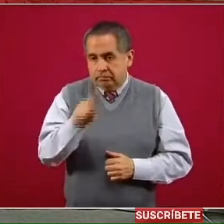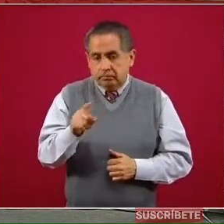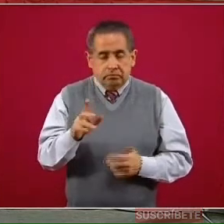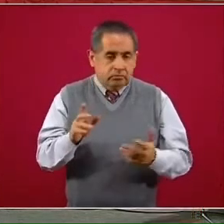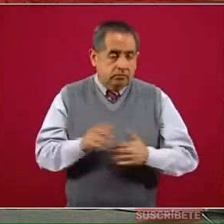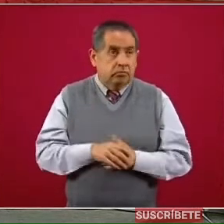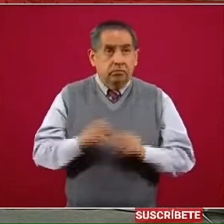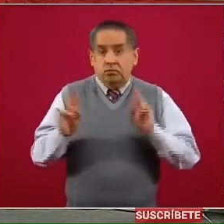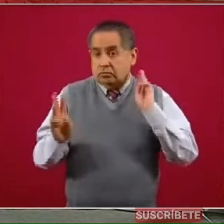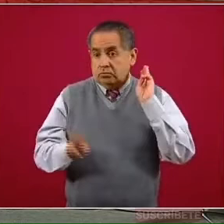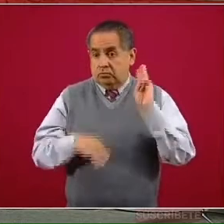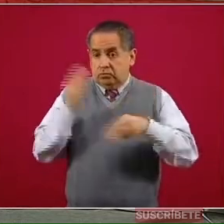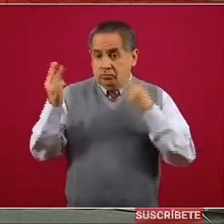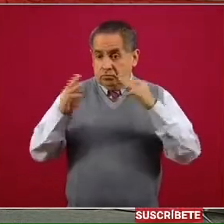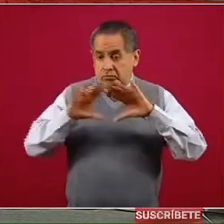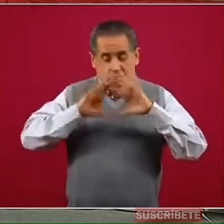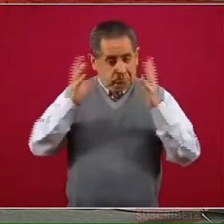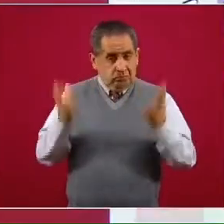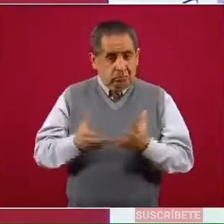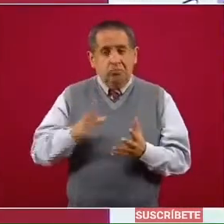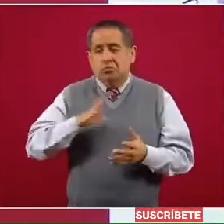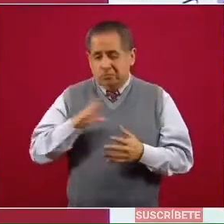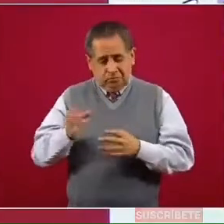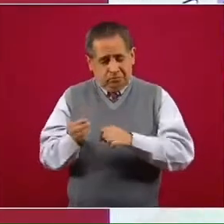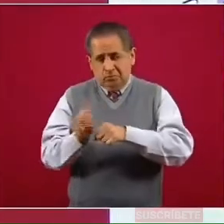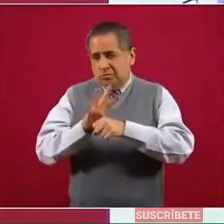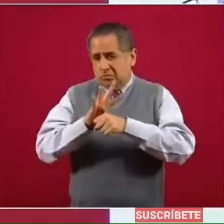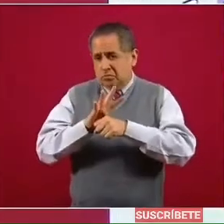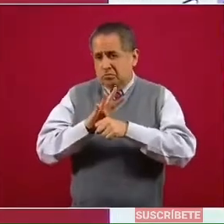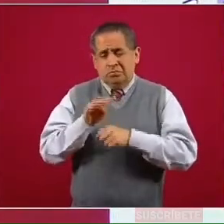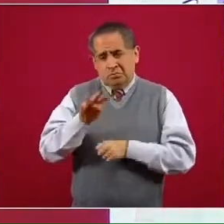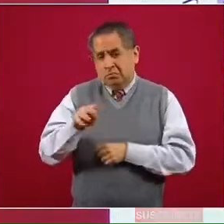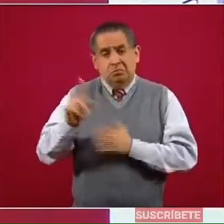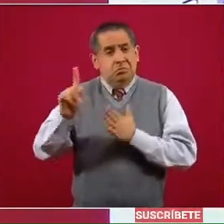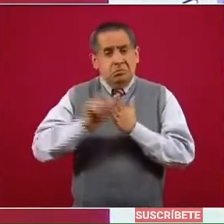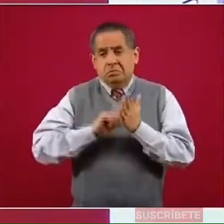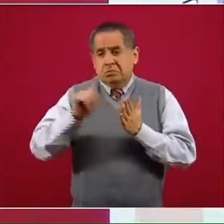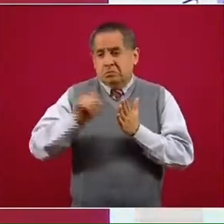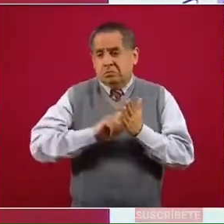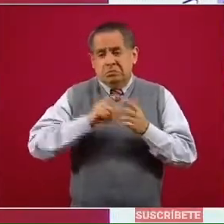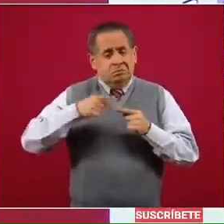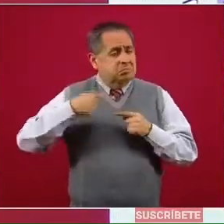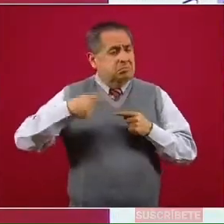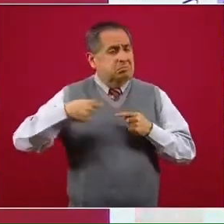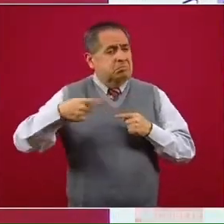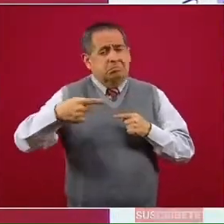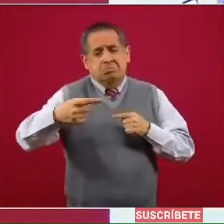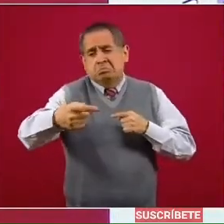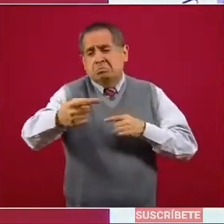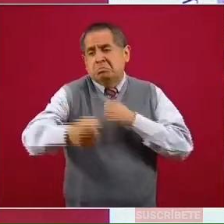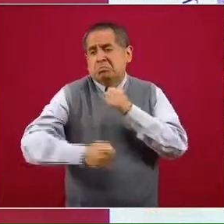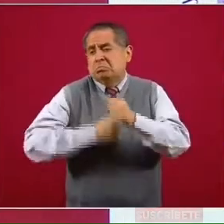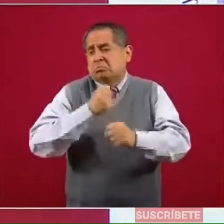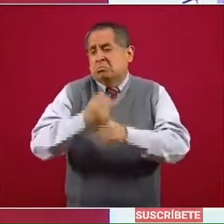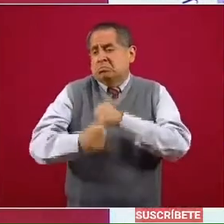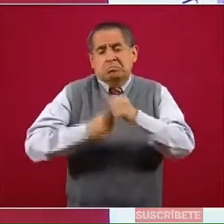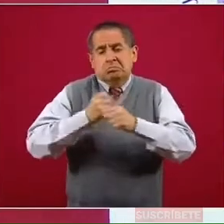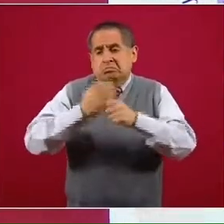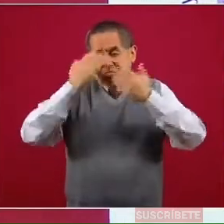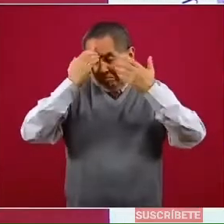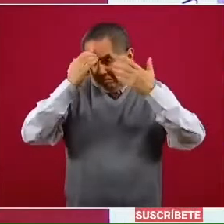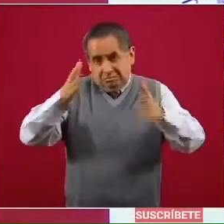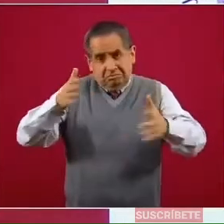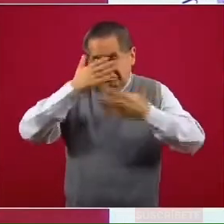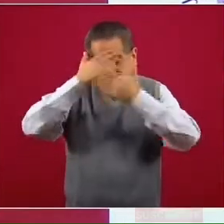Además, en todo el mundo vamos a tener COVID-19 por varios meses, posiblemente años. No se puede saber